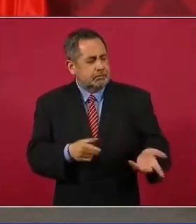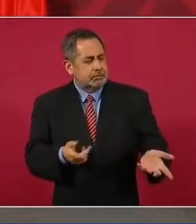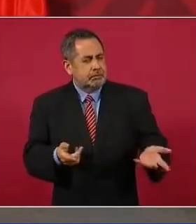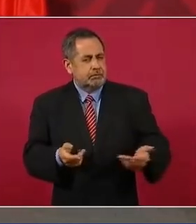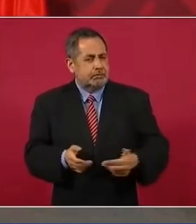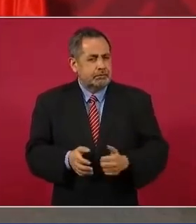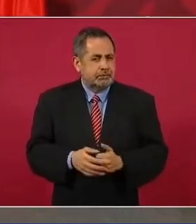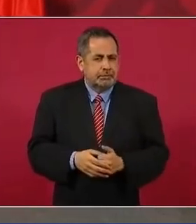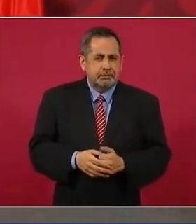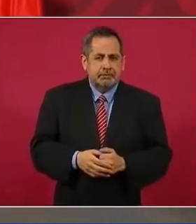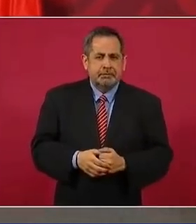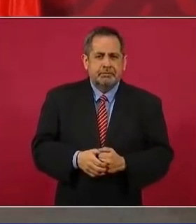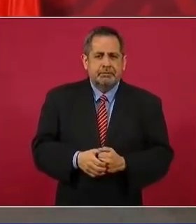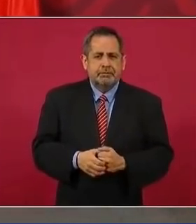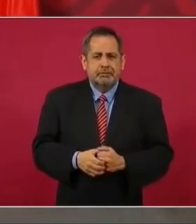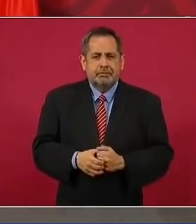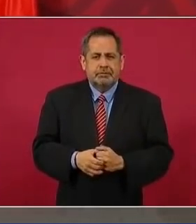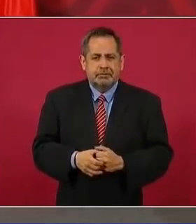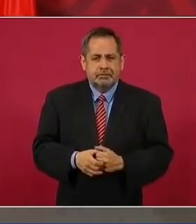Entonces,